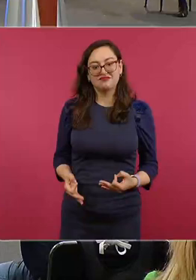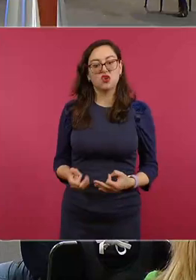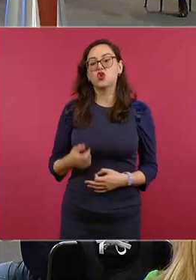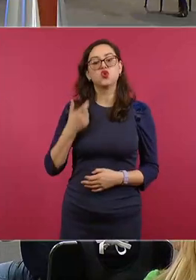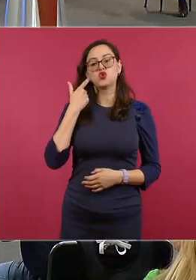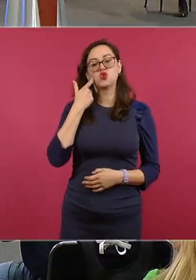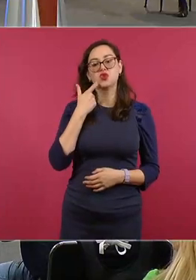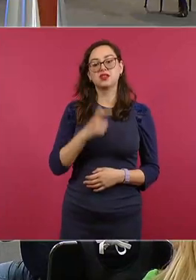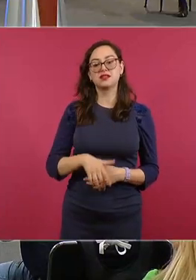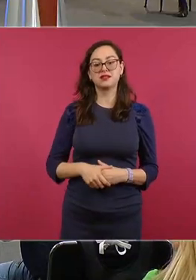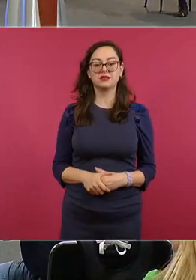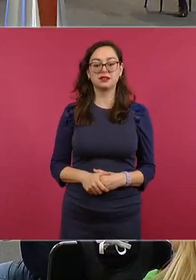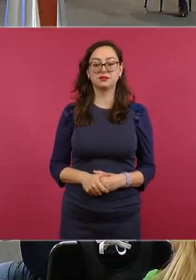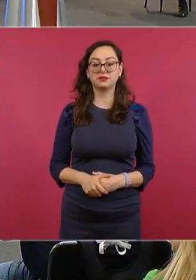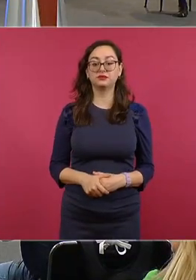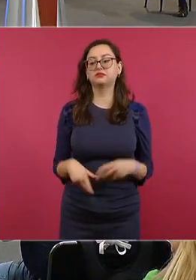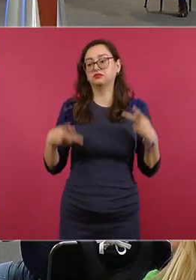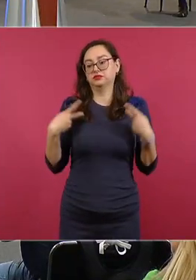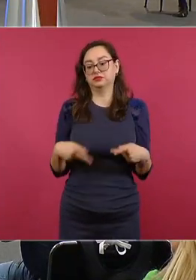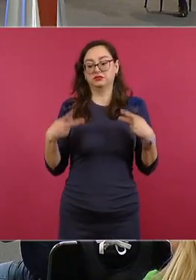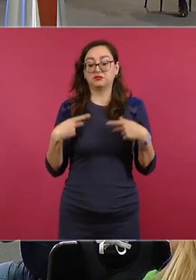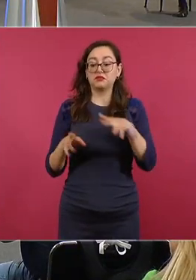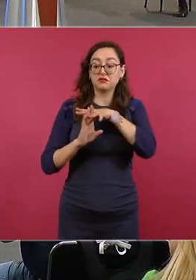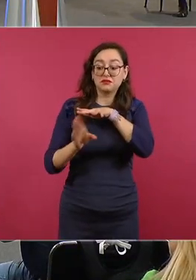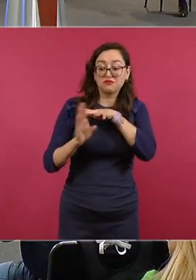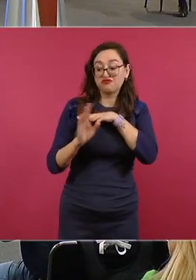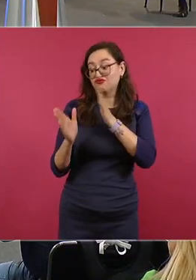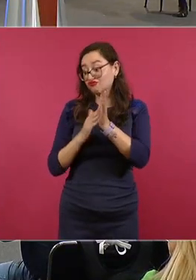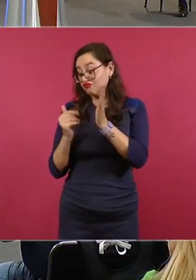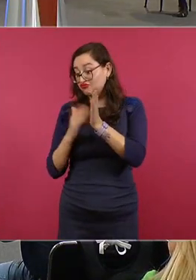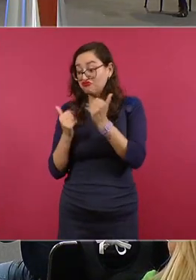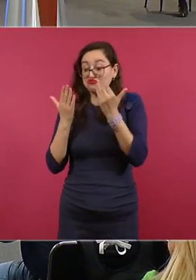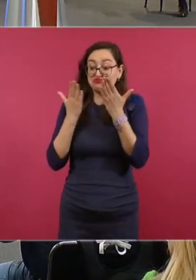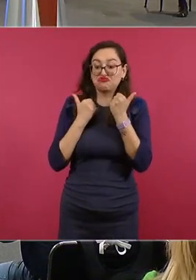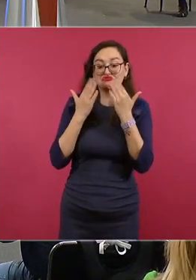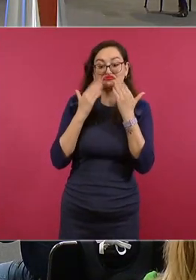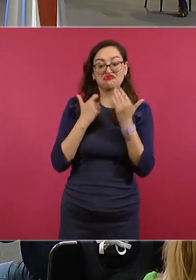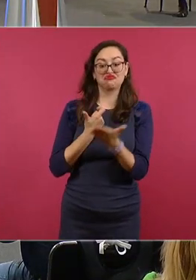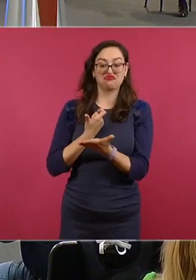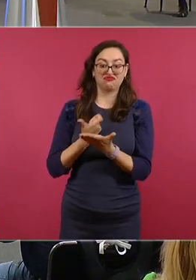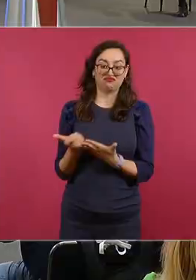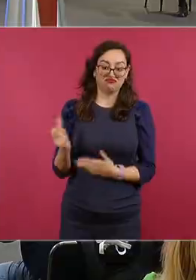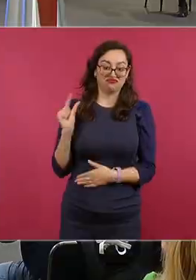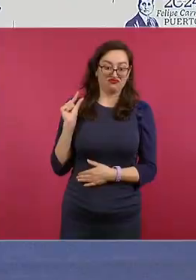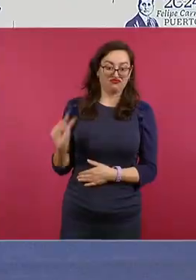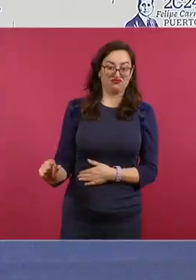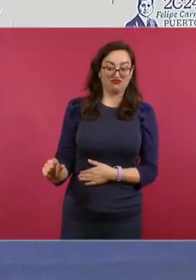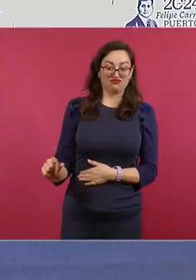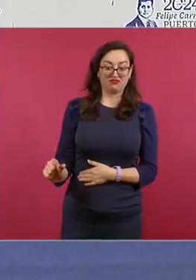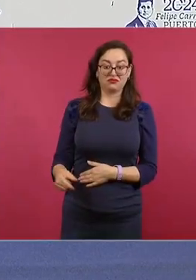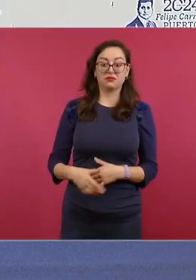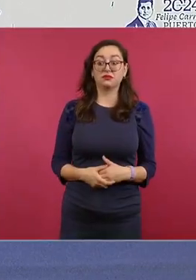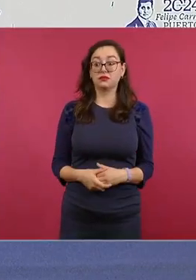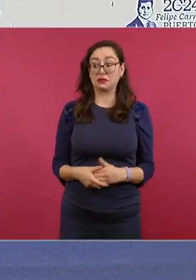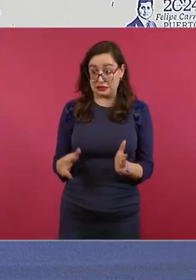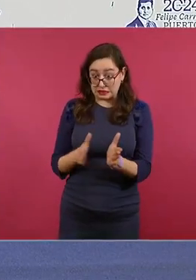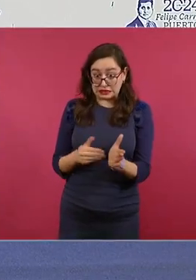No es lo mismo lo que gana un migrante que lo que gana un trabajador ya